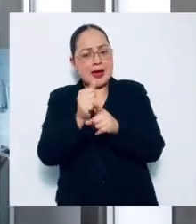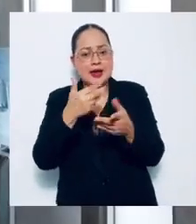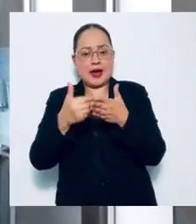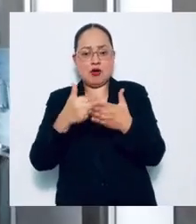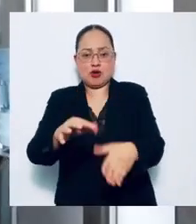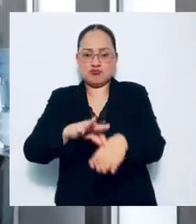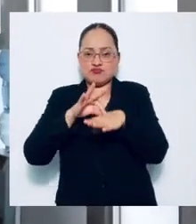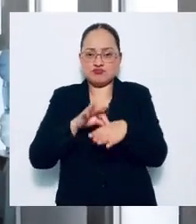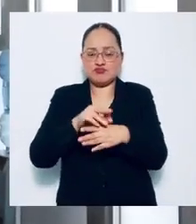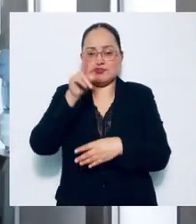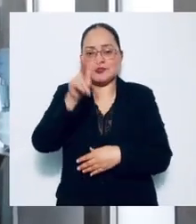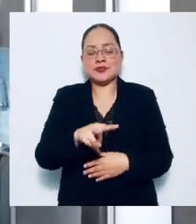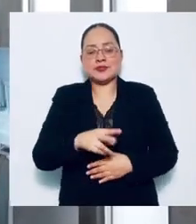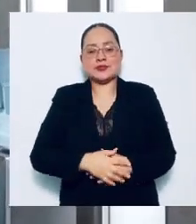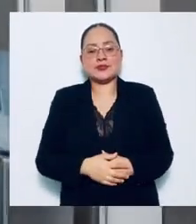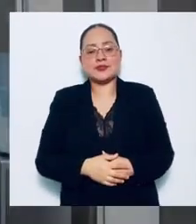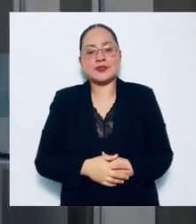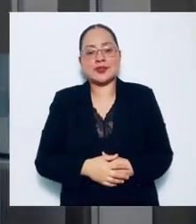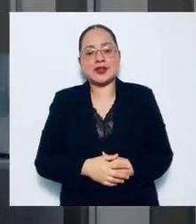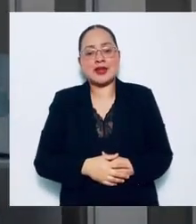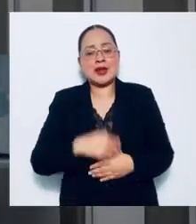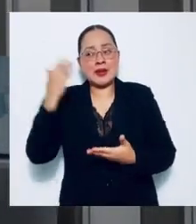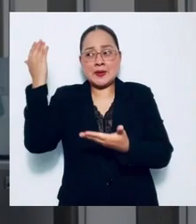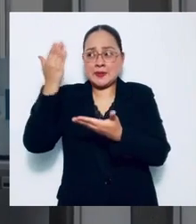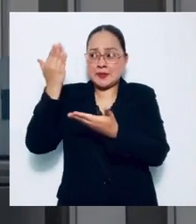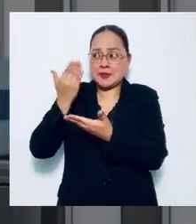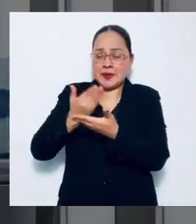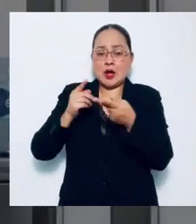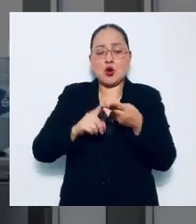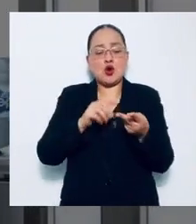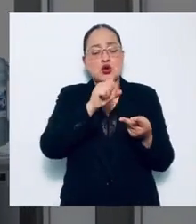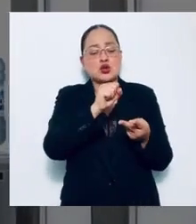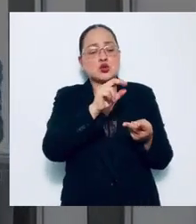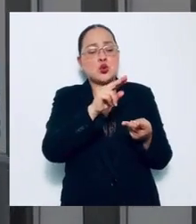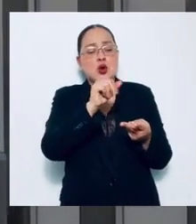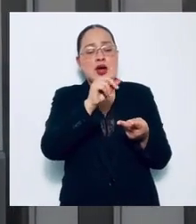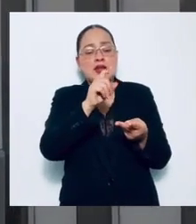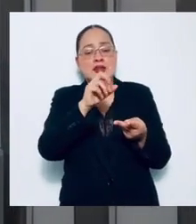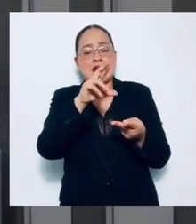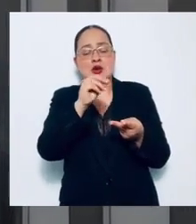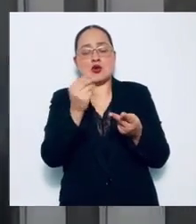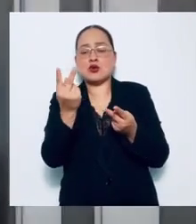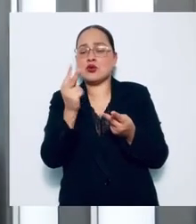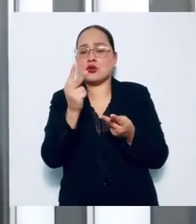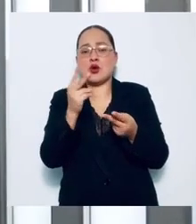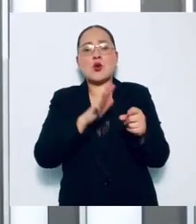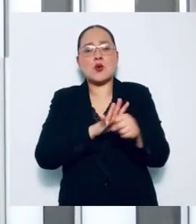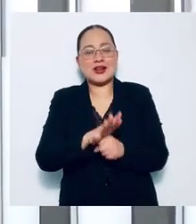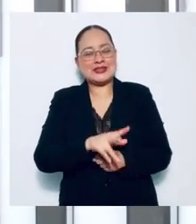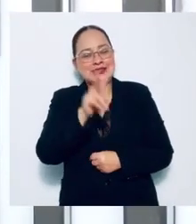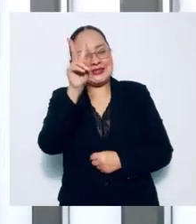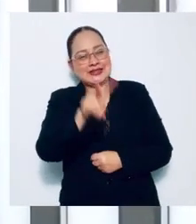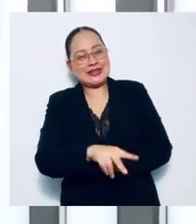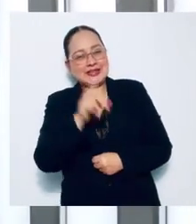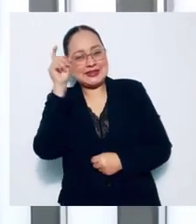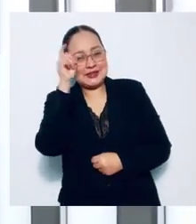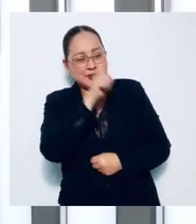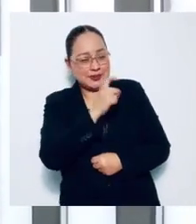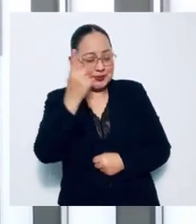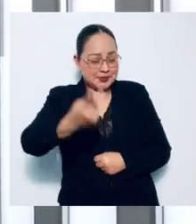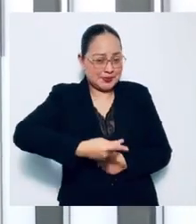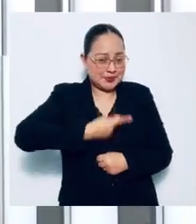hoy ya es una realidad. ¿Tacos al pastor o de suadero? Muy difícil la